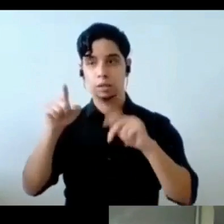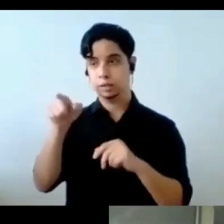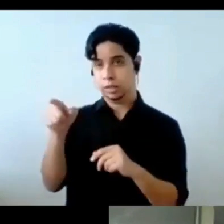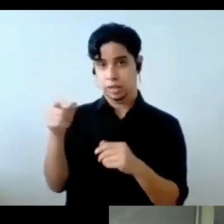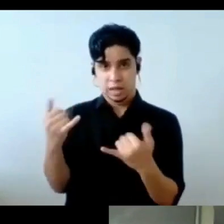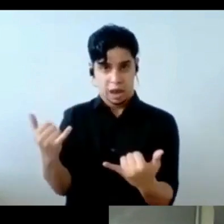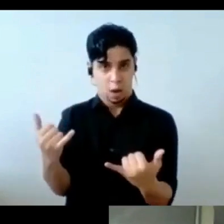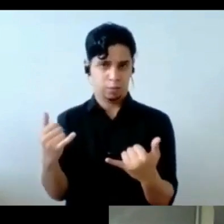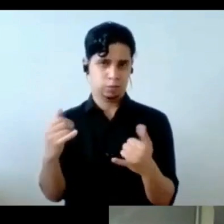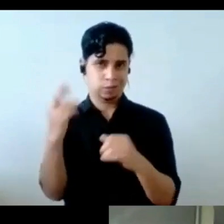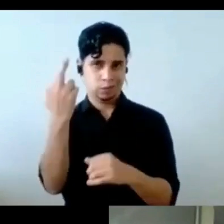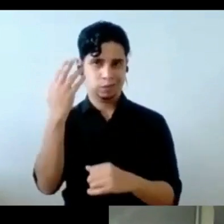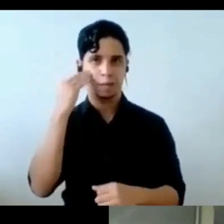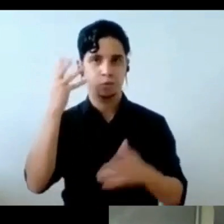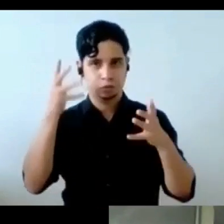razones obvias,